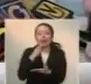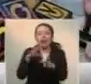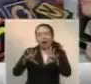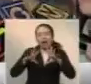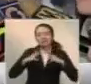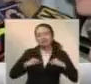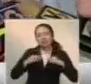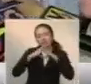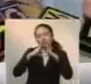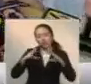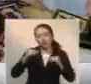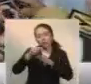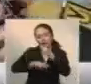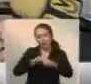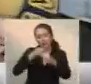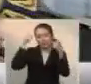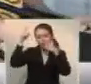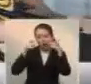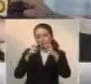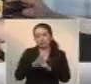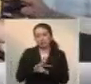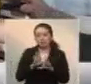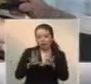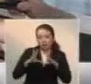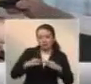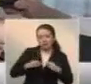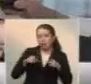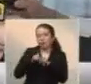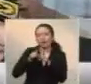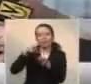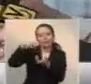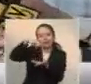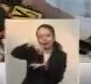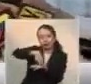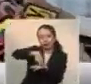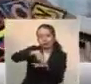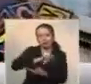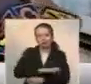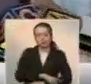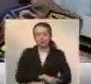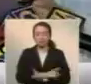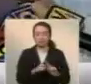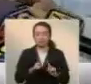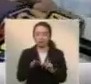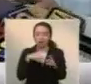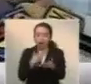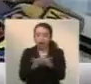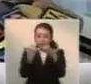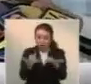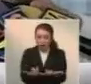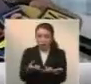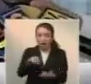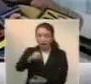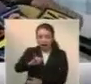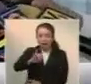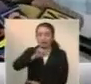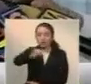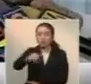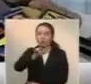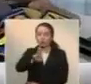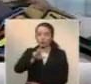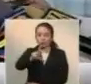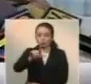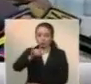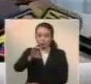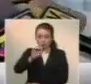él, que es lo lamentable. ¿Quién sustituiría a Wilmer Azuaje como candidato? Bueno, por ahora está Julio César Reyes, que se firmó un convenio en la